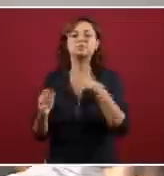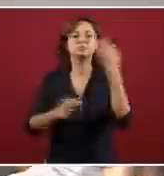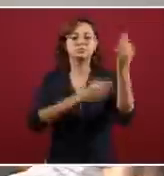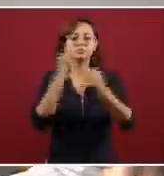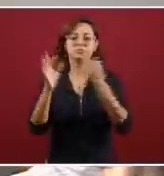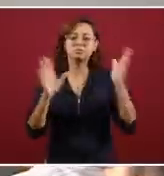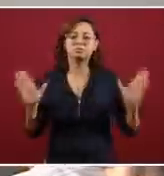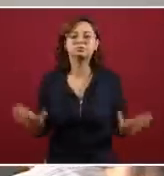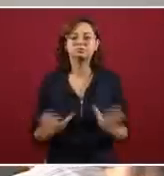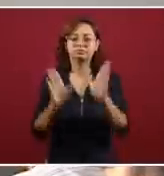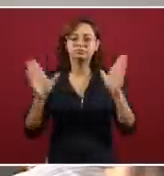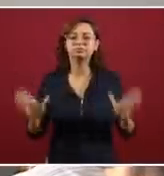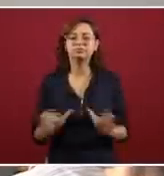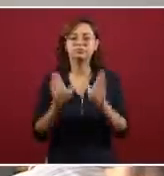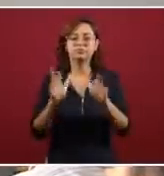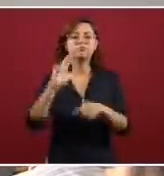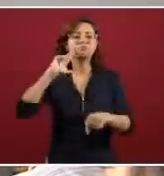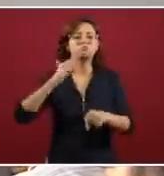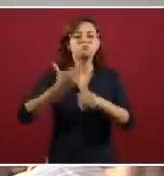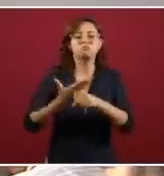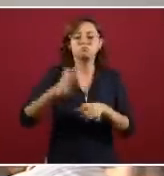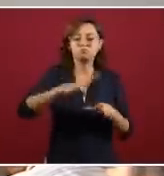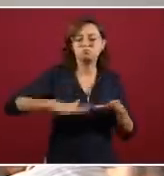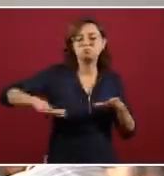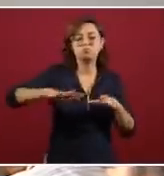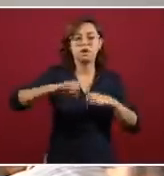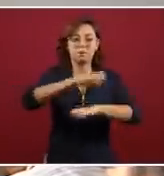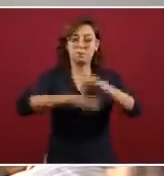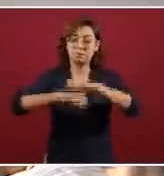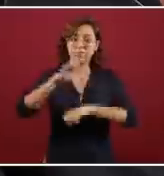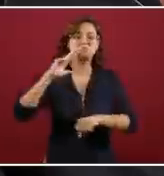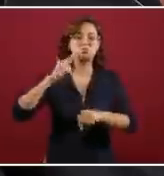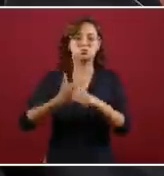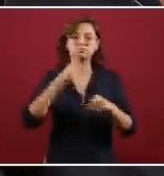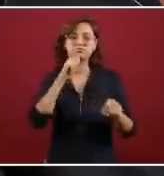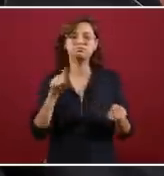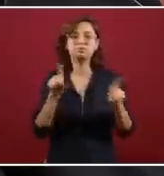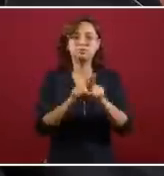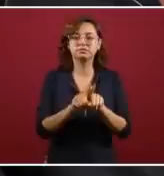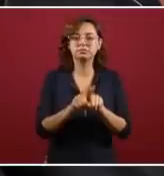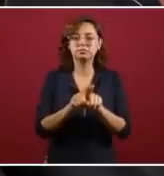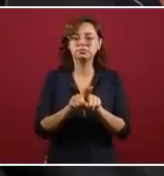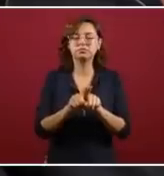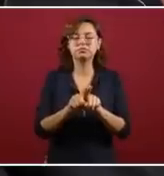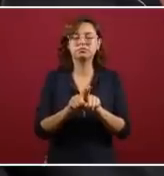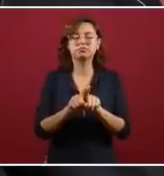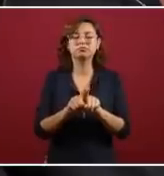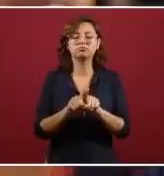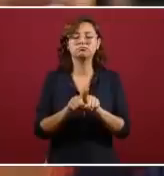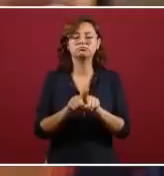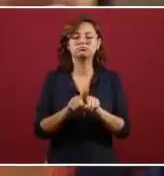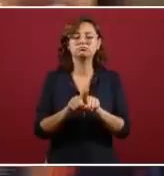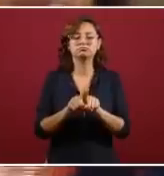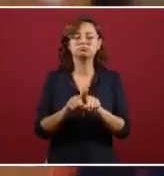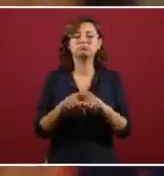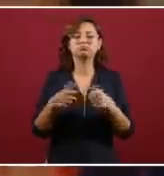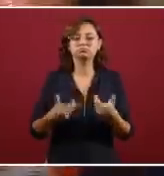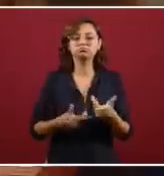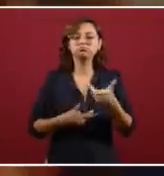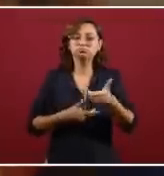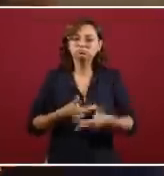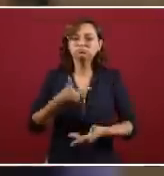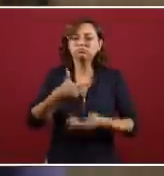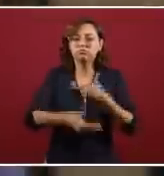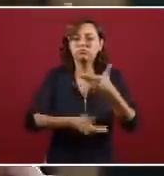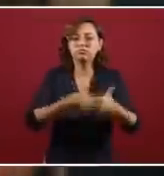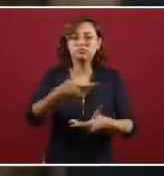conoce comúnmente como responsabilidad social empresarial y que pues se van a seguir entregando